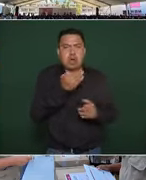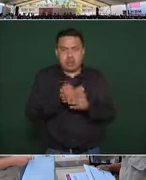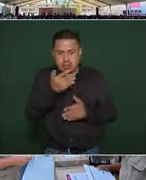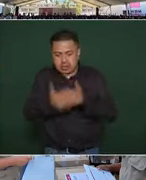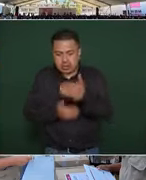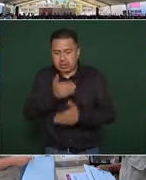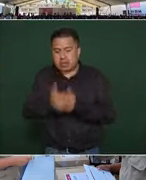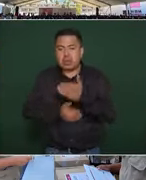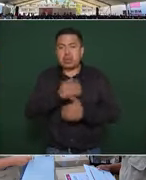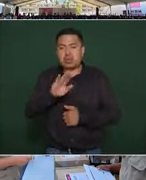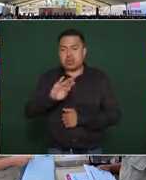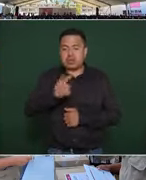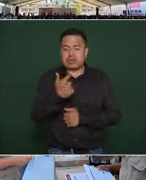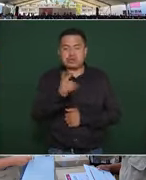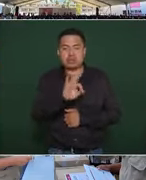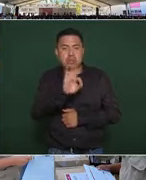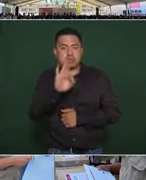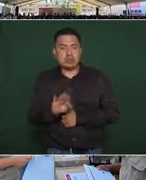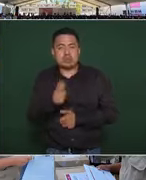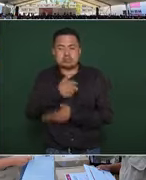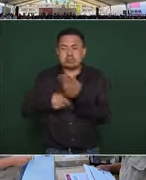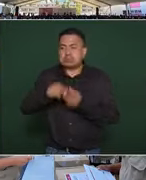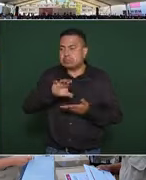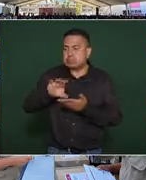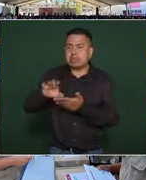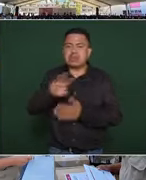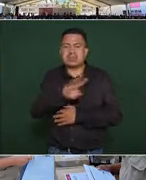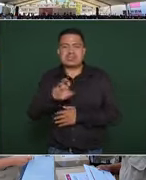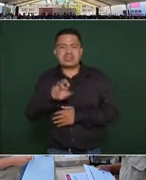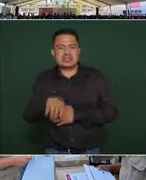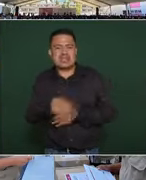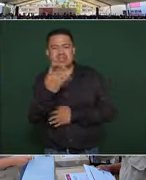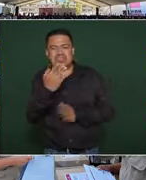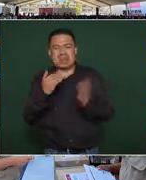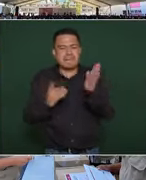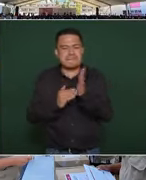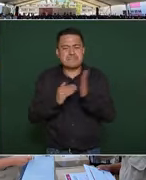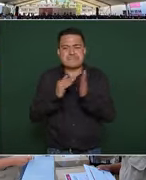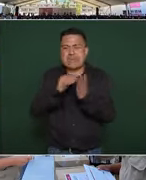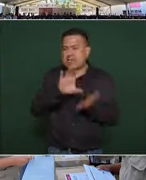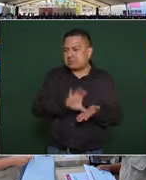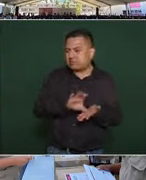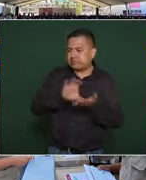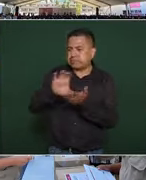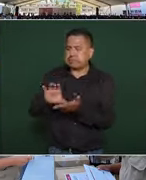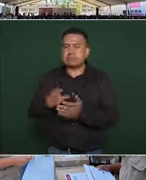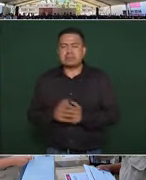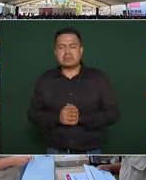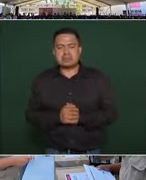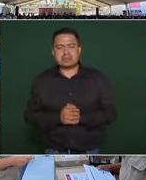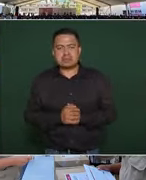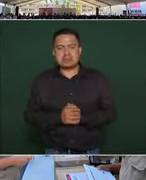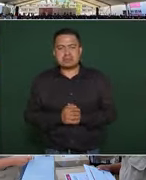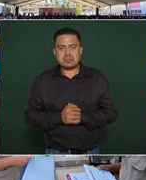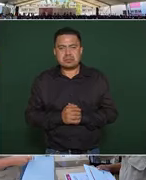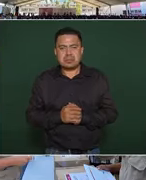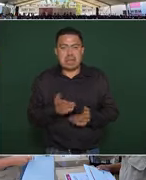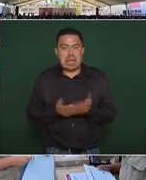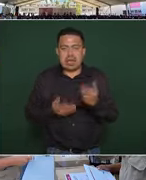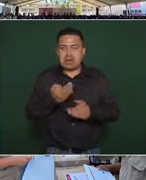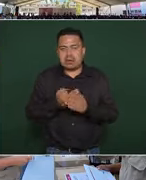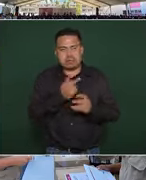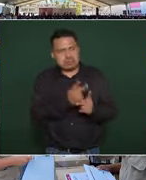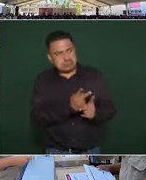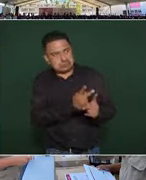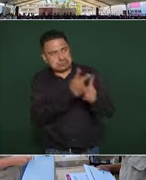del 97% con una inversión de 314 millones de pesos. Adelante. Respecto a los créditos